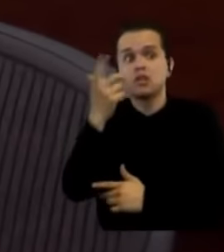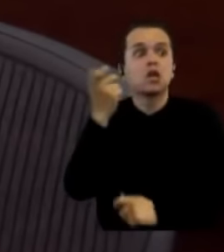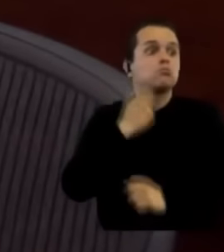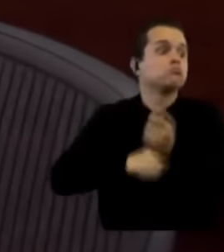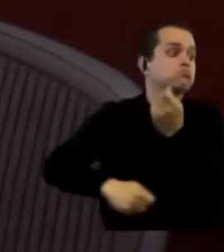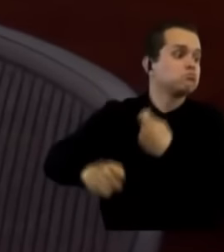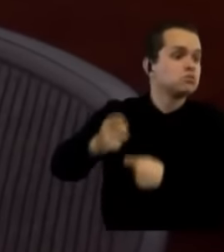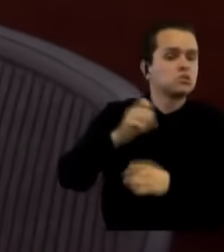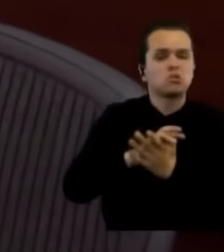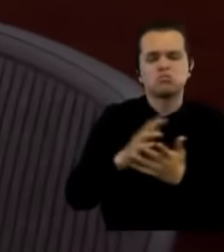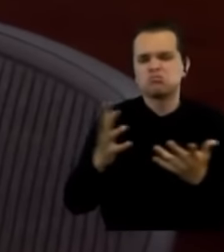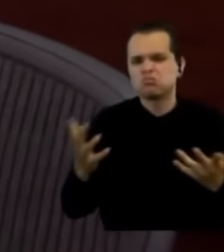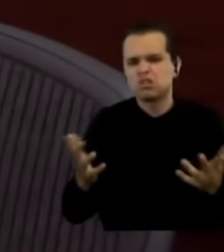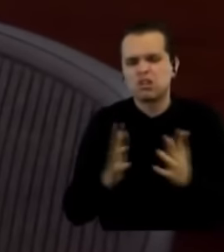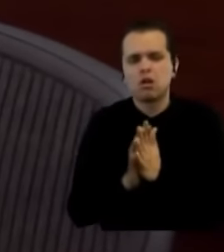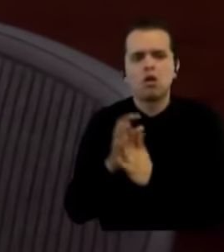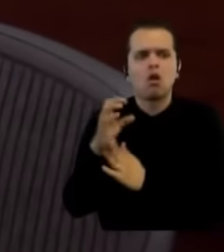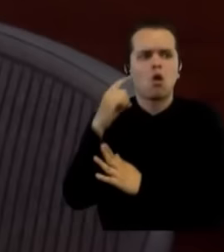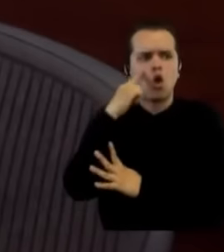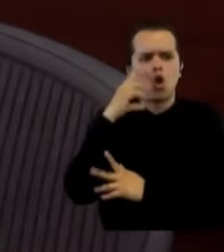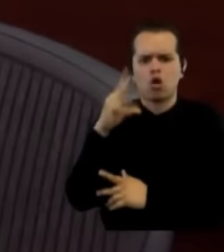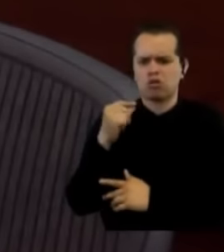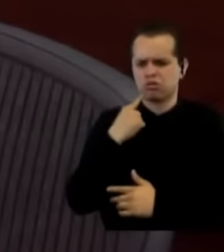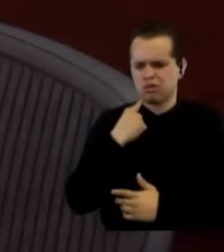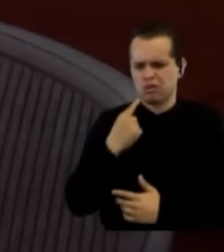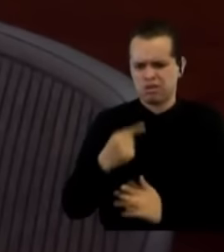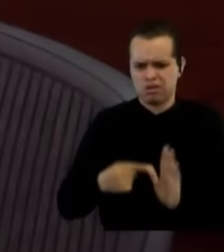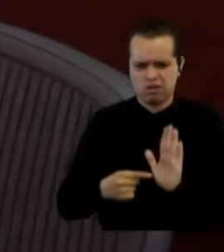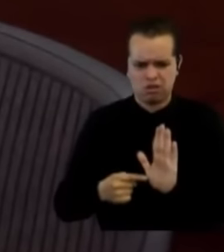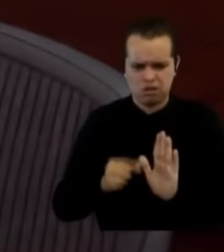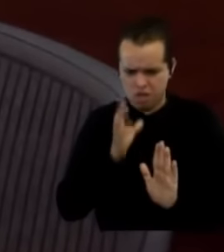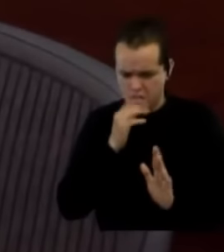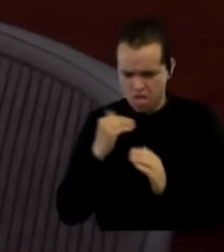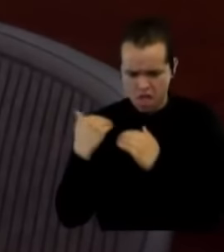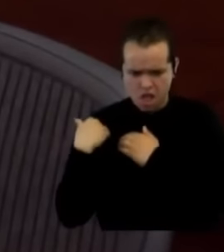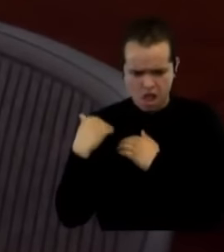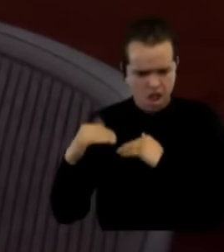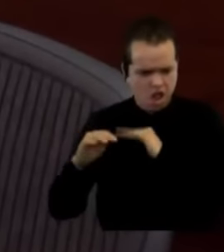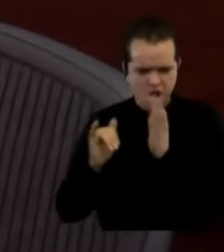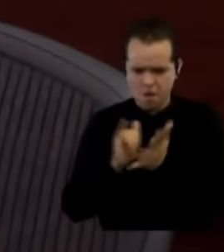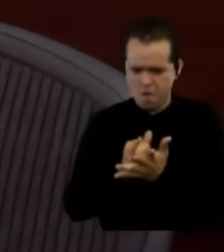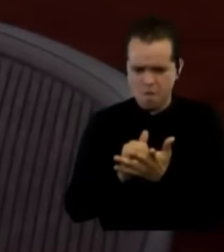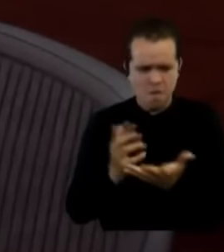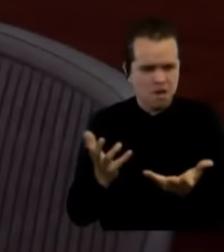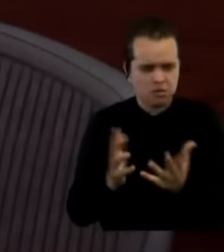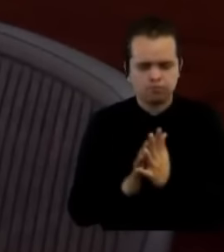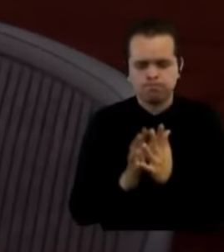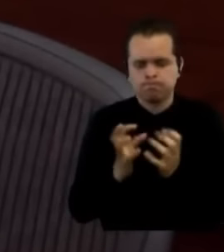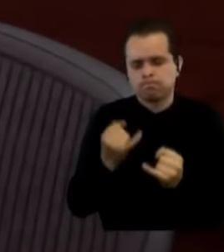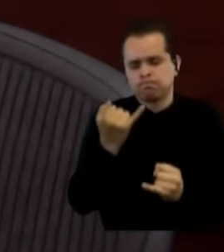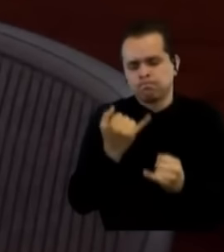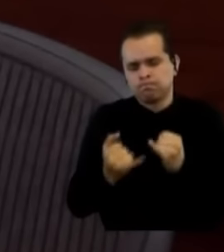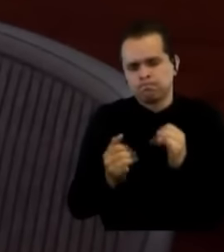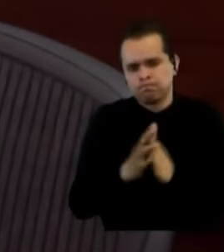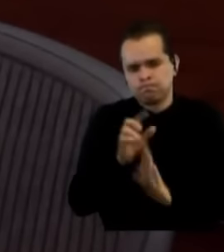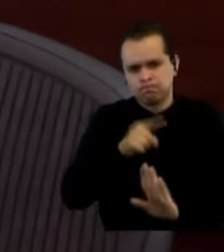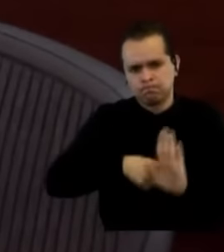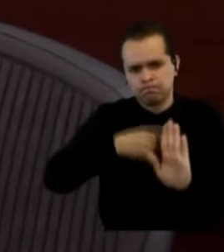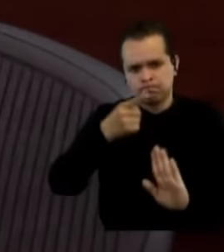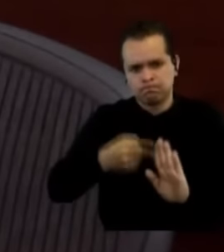negociar con países que no nos representan absolutamente nada. Y quiero terminar, presidente,